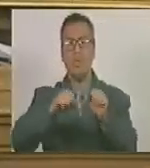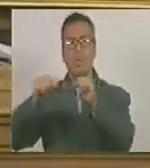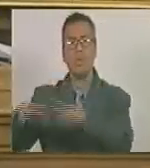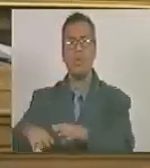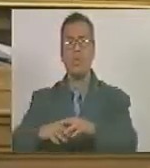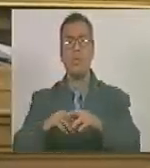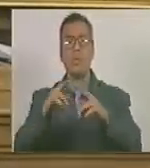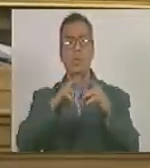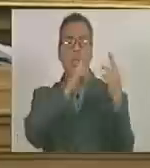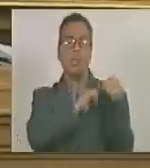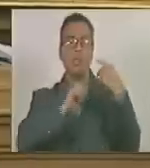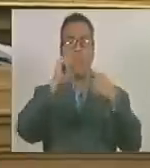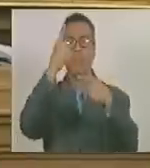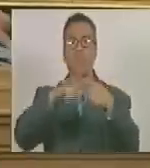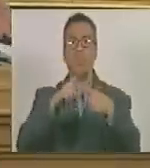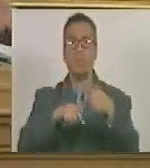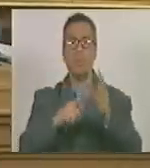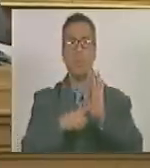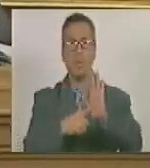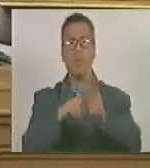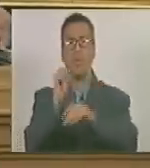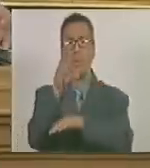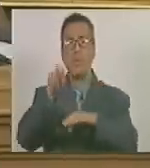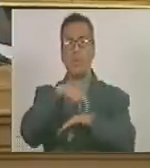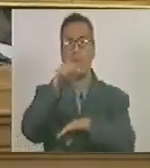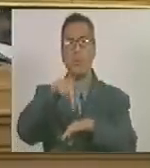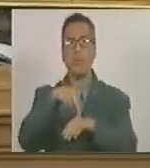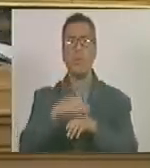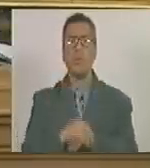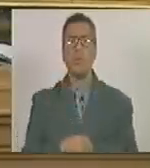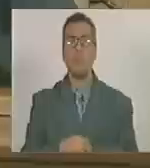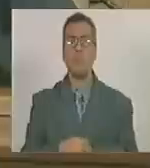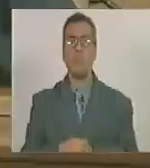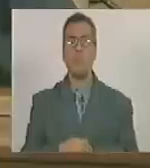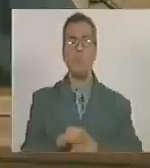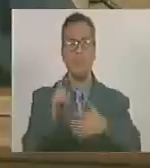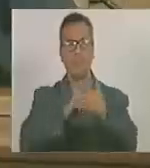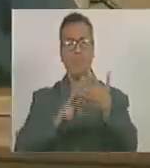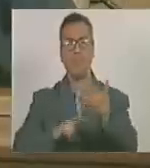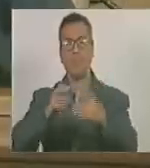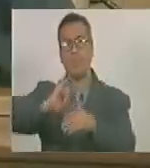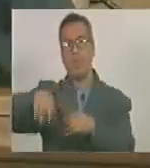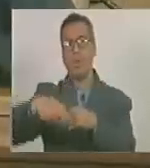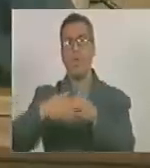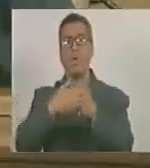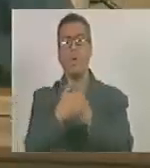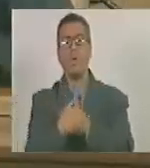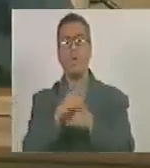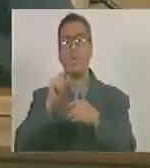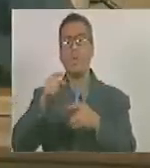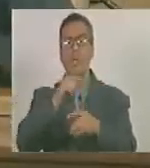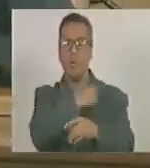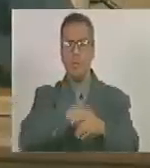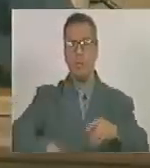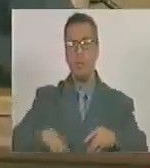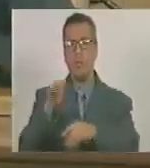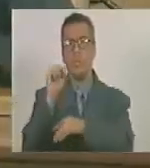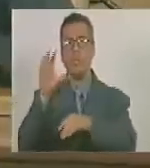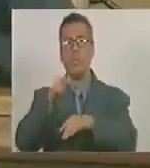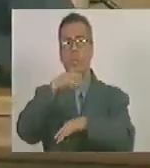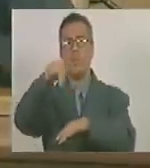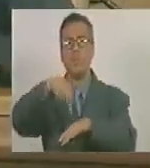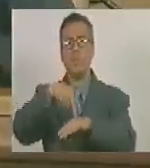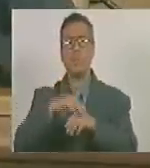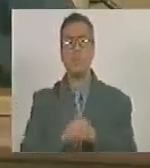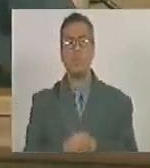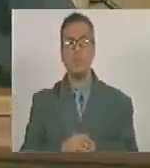los rectores principales presentadas ante la Asamblea Nacional. Ciudadano Jorge Rodríguez Gómez, presidente de la Asamblea